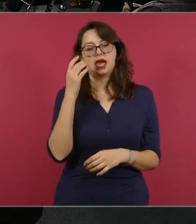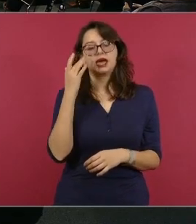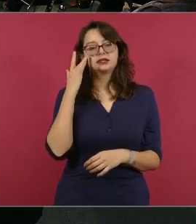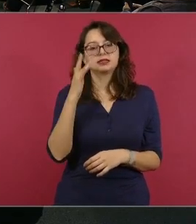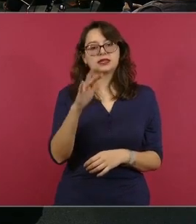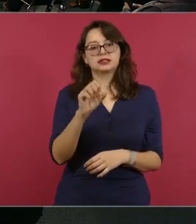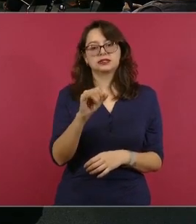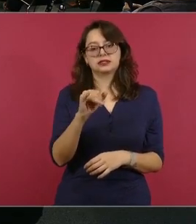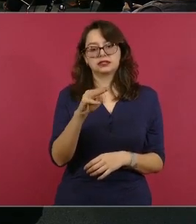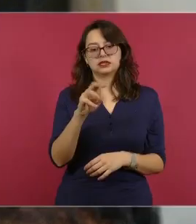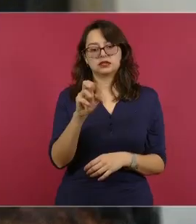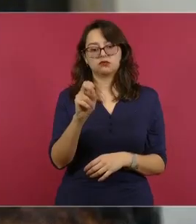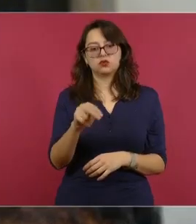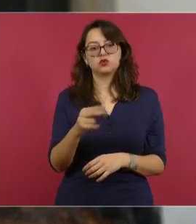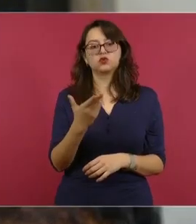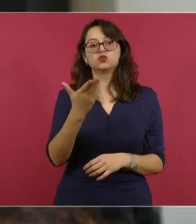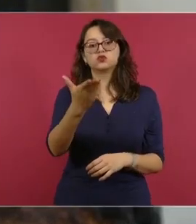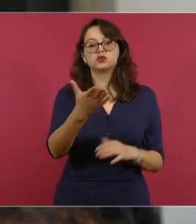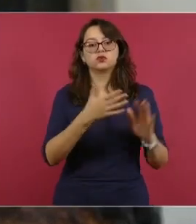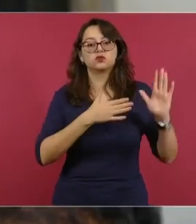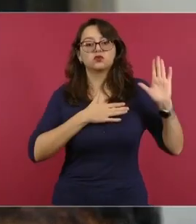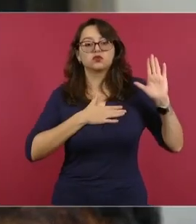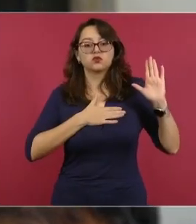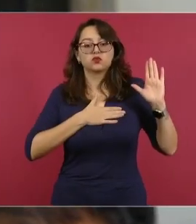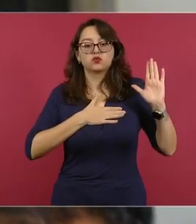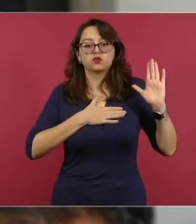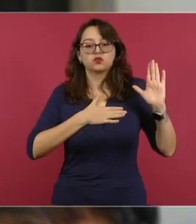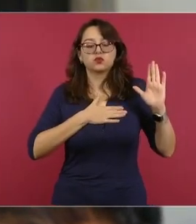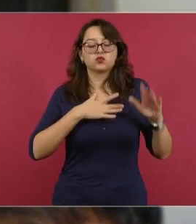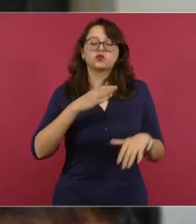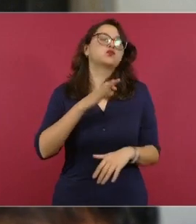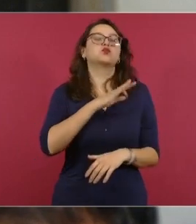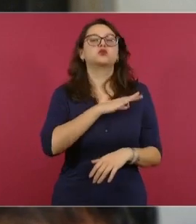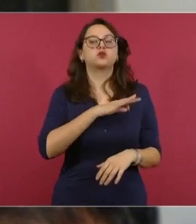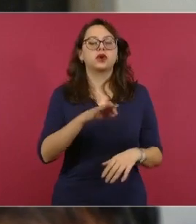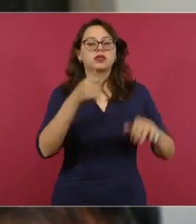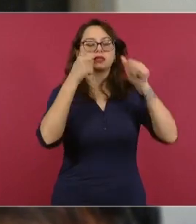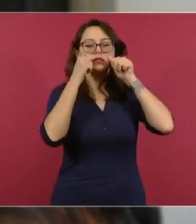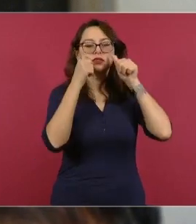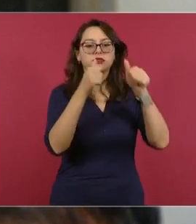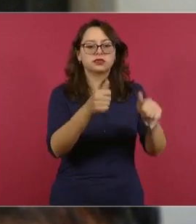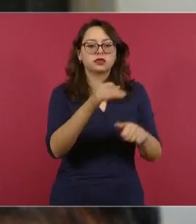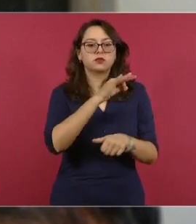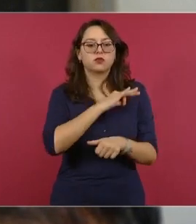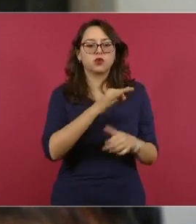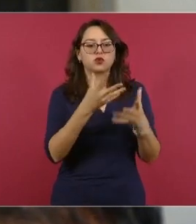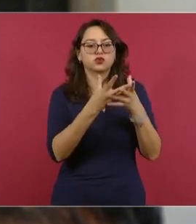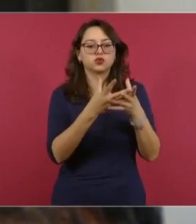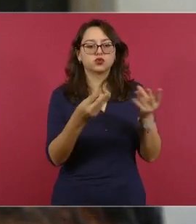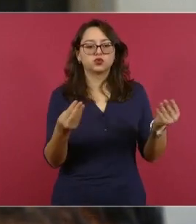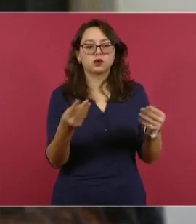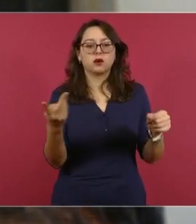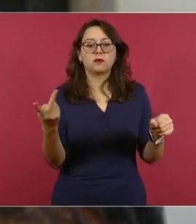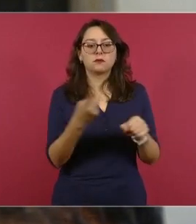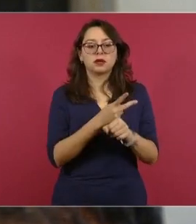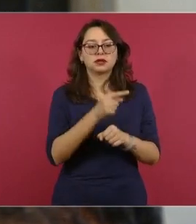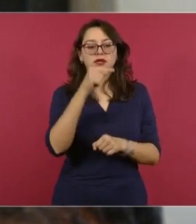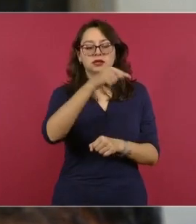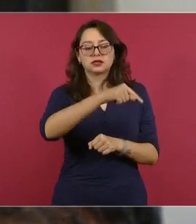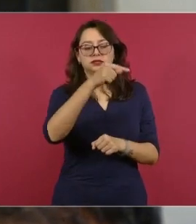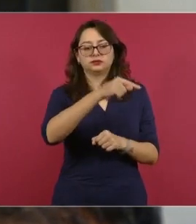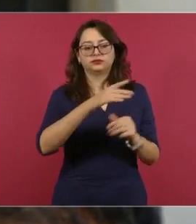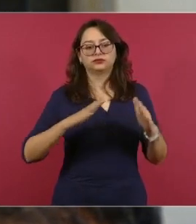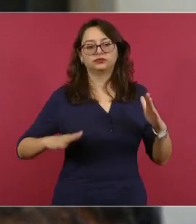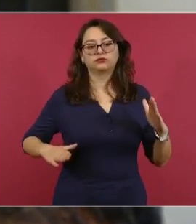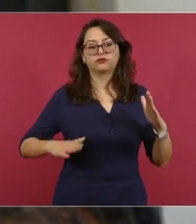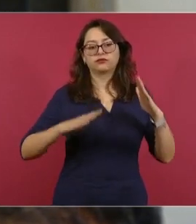se comprometió que pudiese arreglarse ese tema. Hoy ahí en esa unidad habitacional